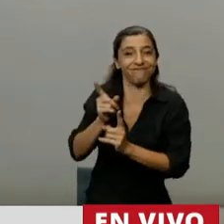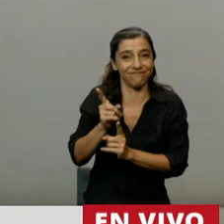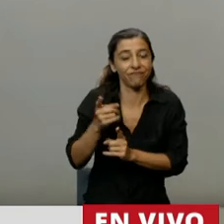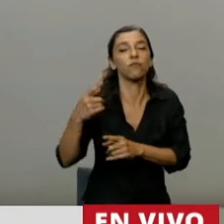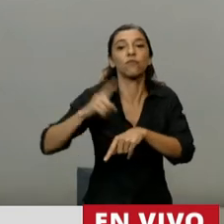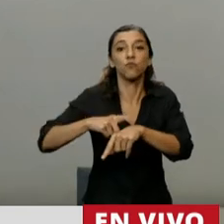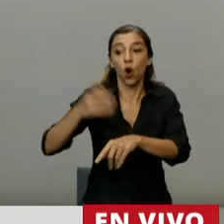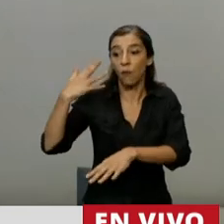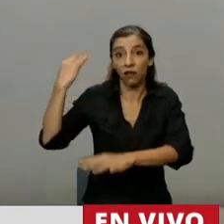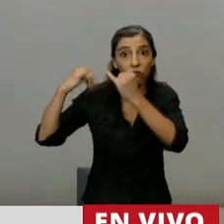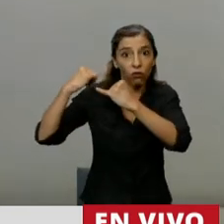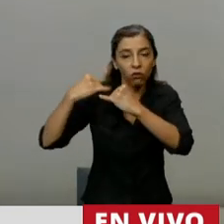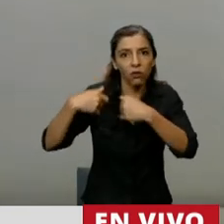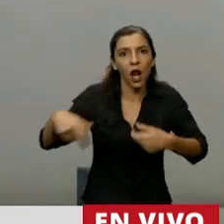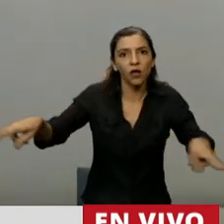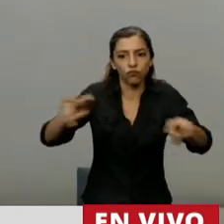esos créditos.